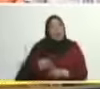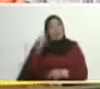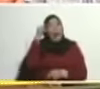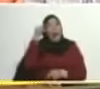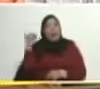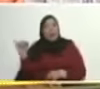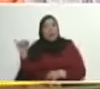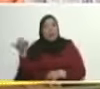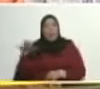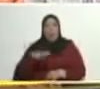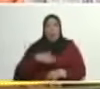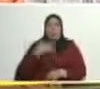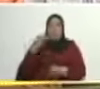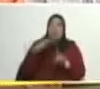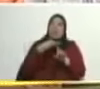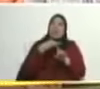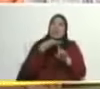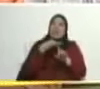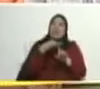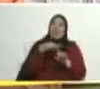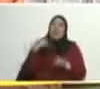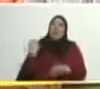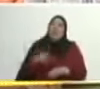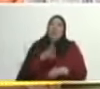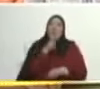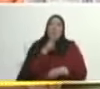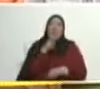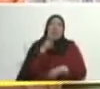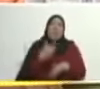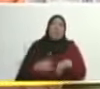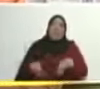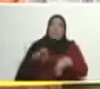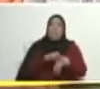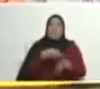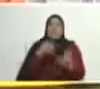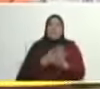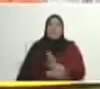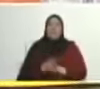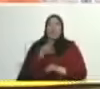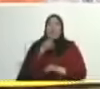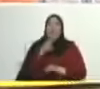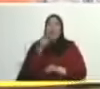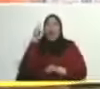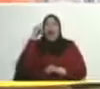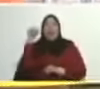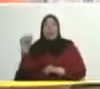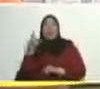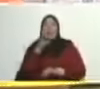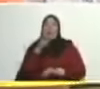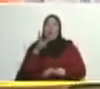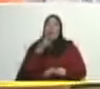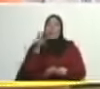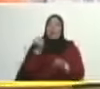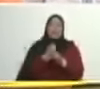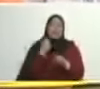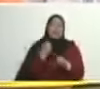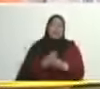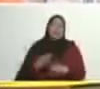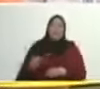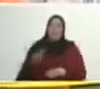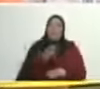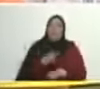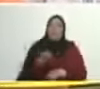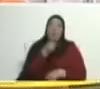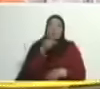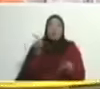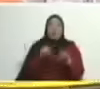Haití no puede pagar por su significado histórico. Tienen el derecho de existir, tienen el derecho de vivir y